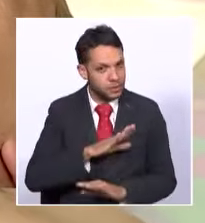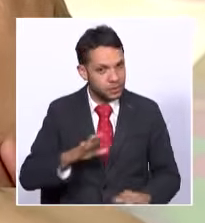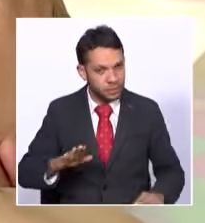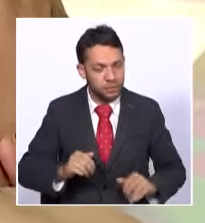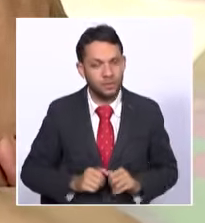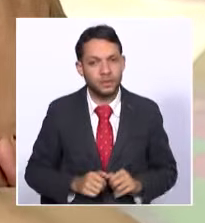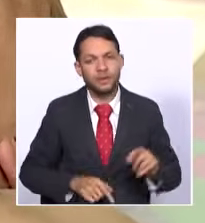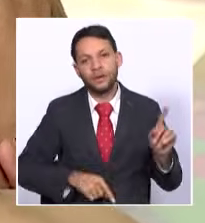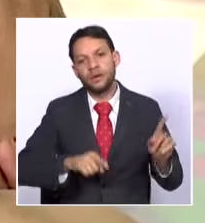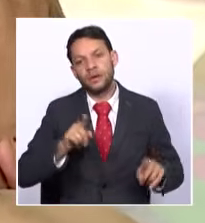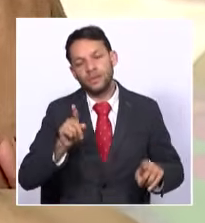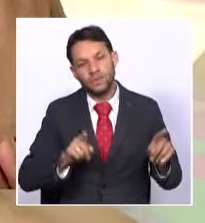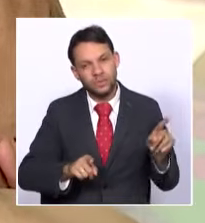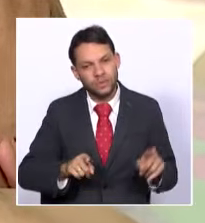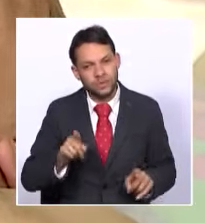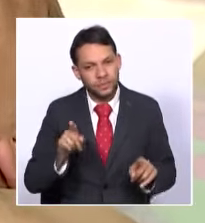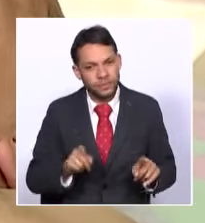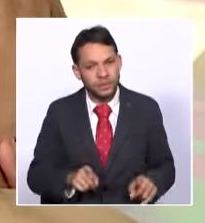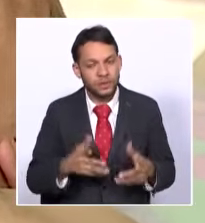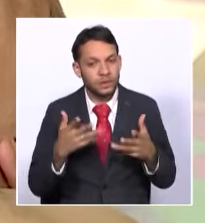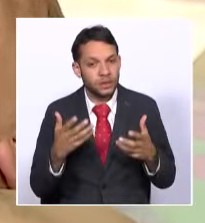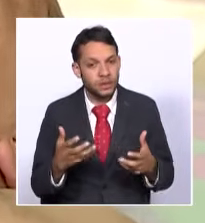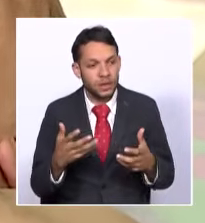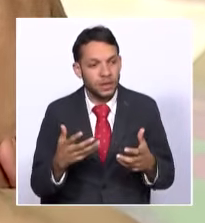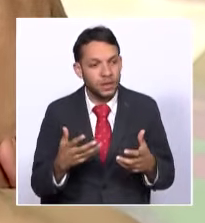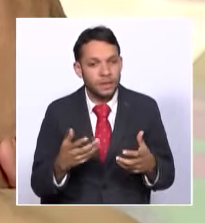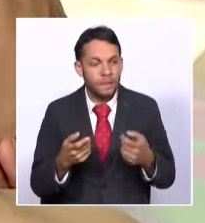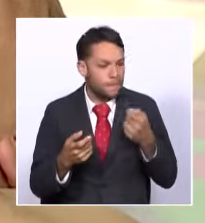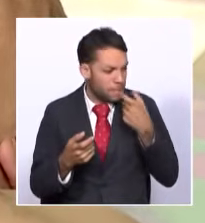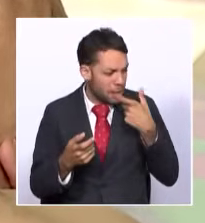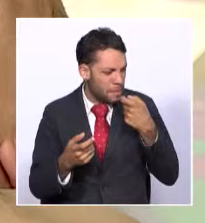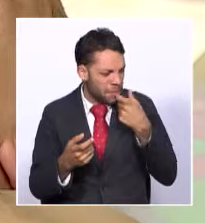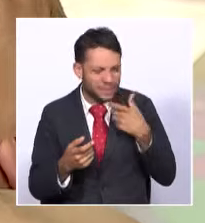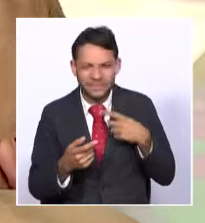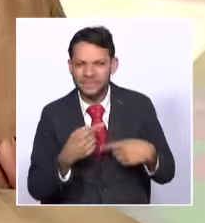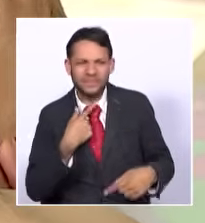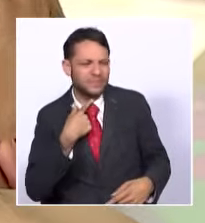muchos pacientes lo que están buscando es no tener que tomar medicamentos.